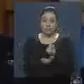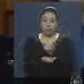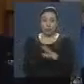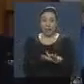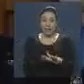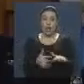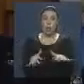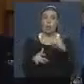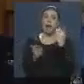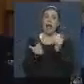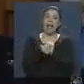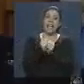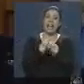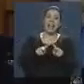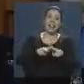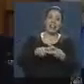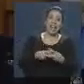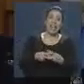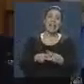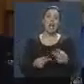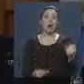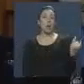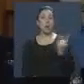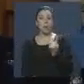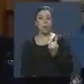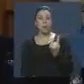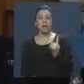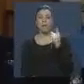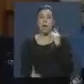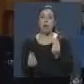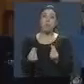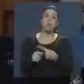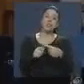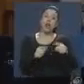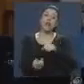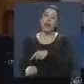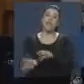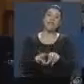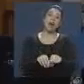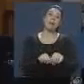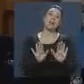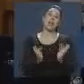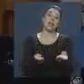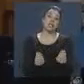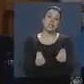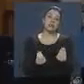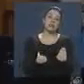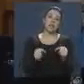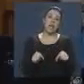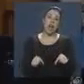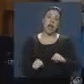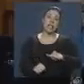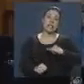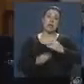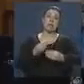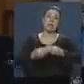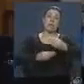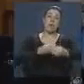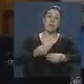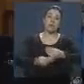la usan para estudiar carreras técnicas y universitarias, pero hay muchas otras familias que están a la espera de que hoy día sigamos